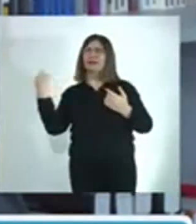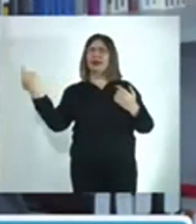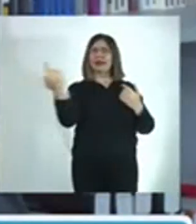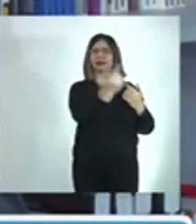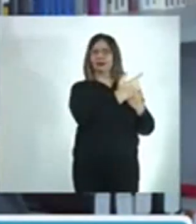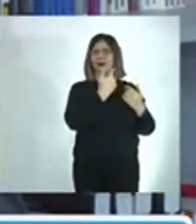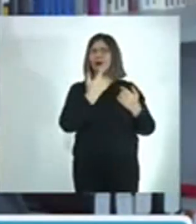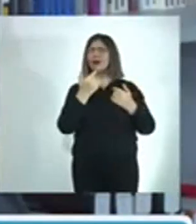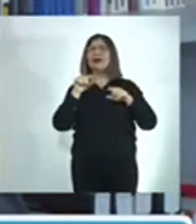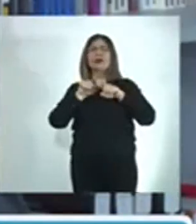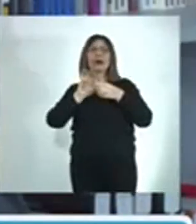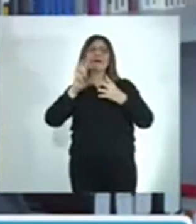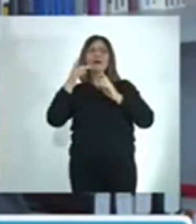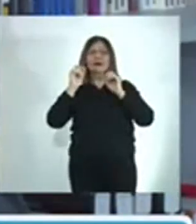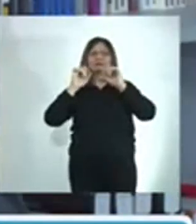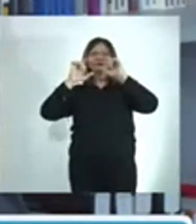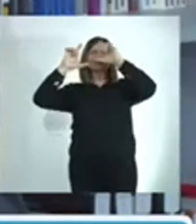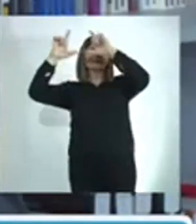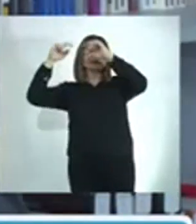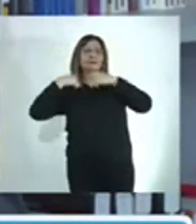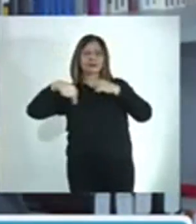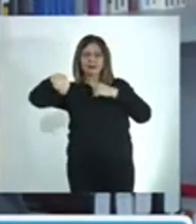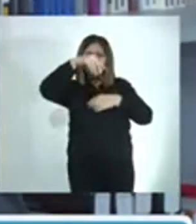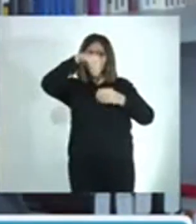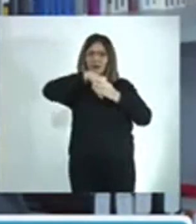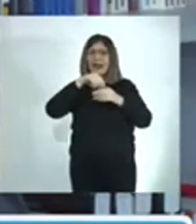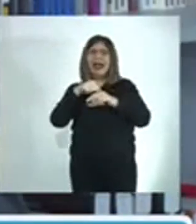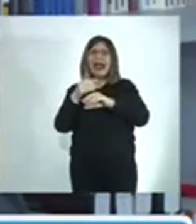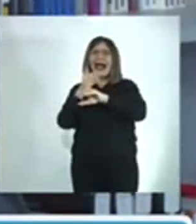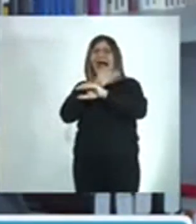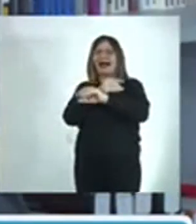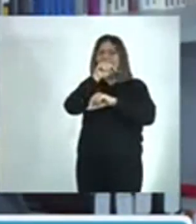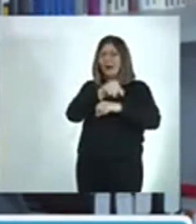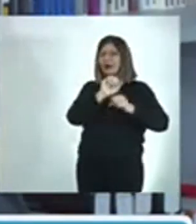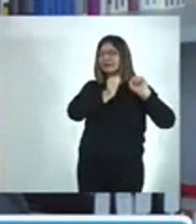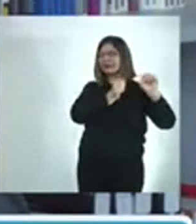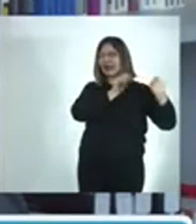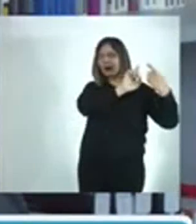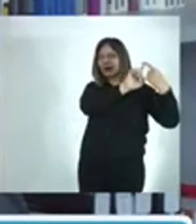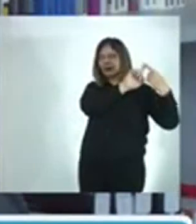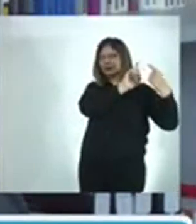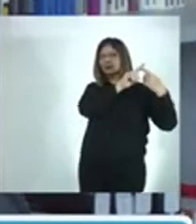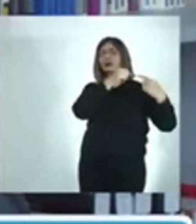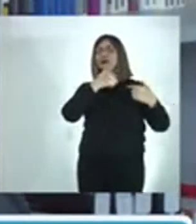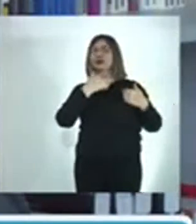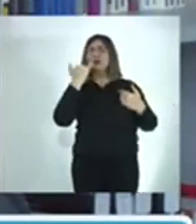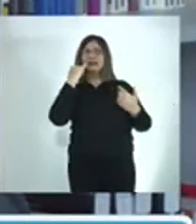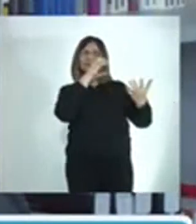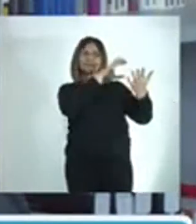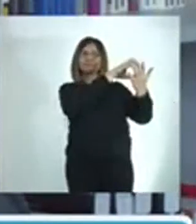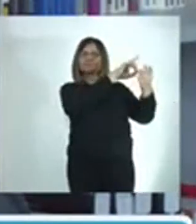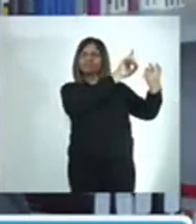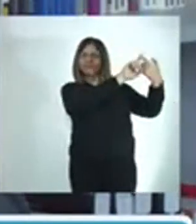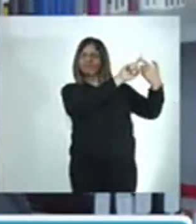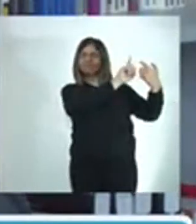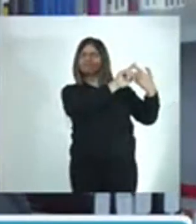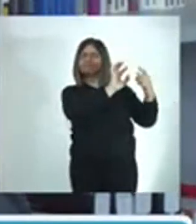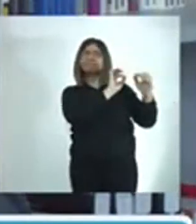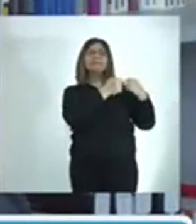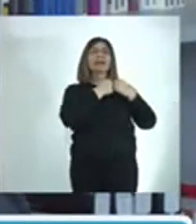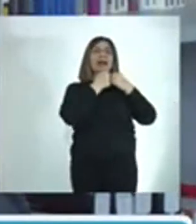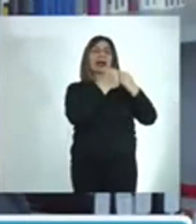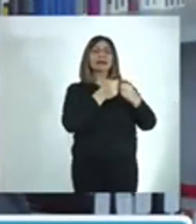el gran desafío. Ahí hay un trabajo que ya se está realizando con el ENACOM. Yo estuve conversando con ellos,